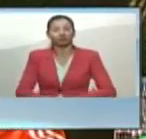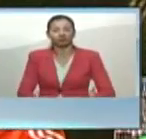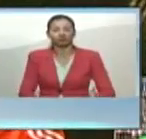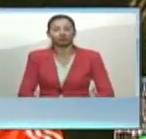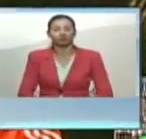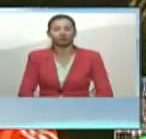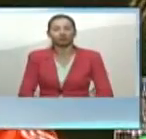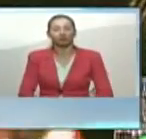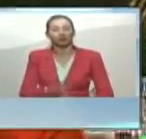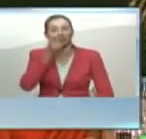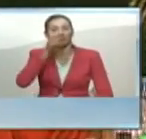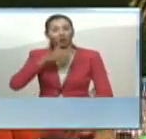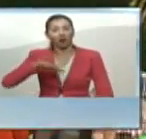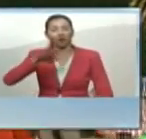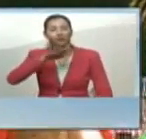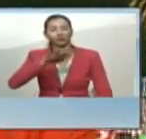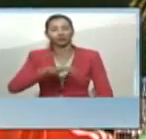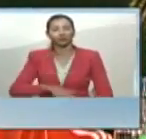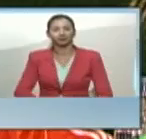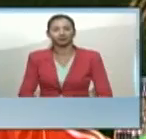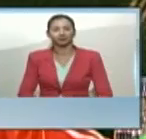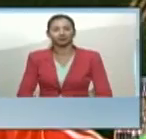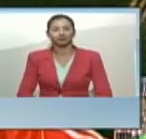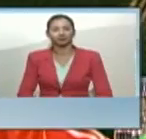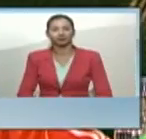protección de nuestro pueblo. Carlos Quintero.